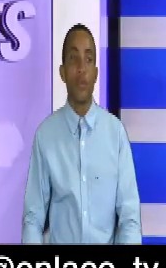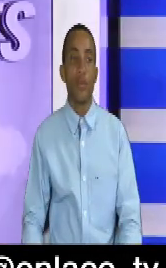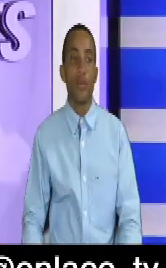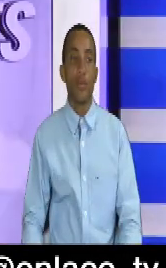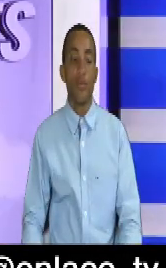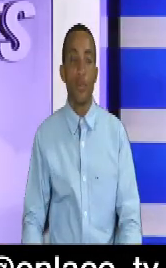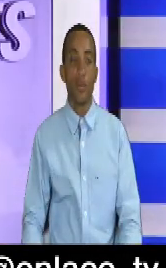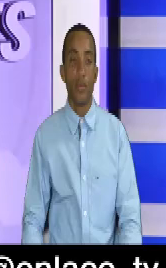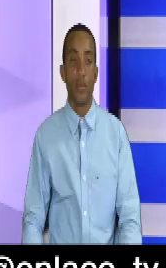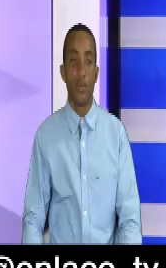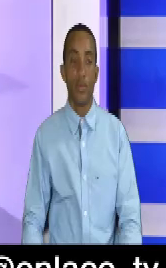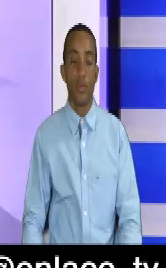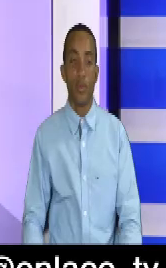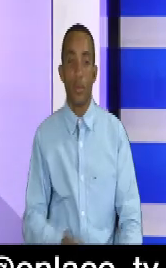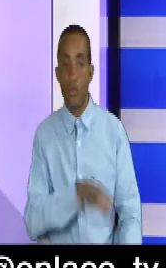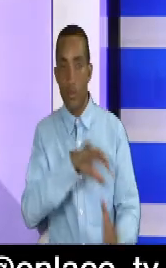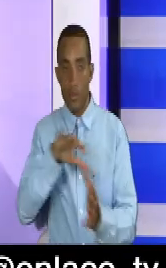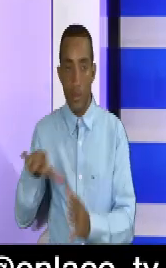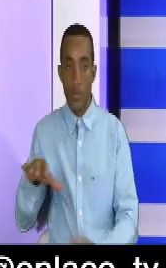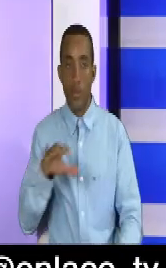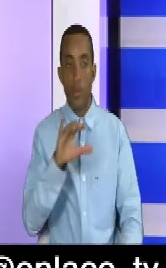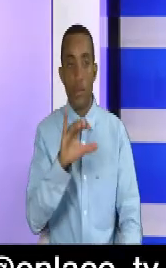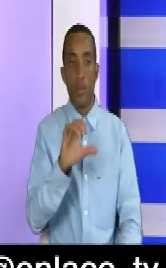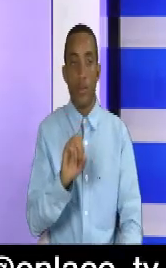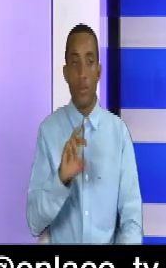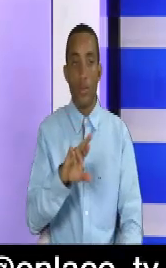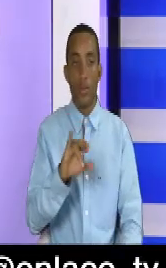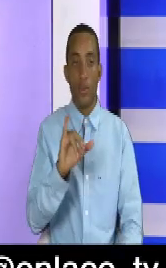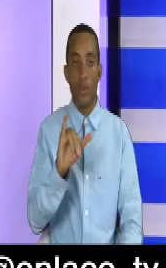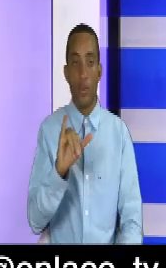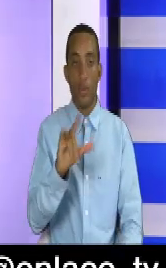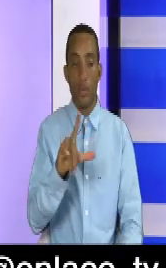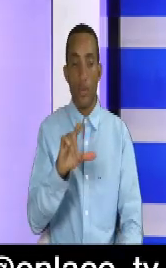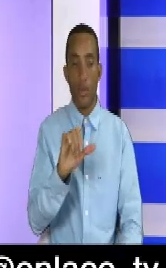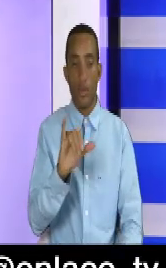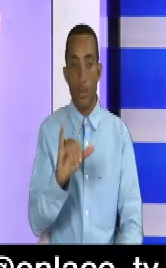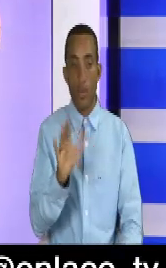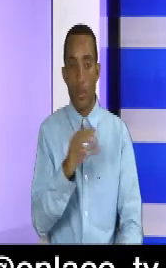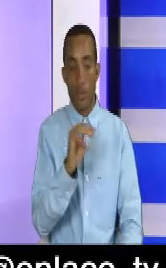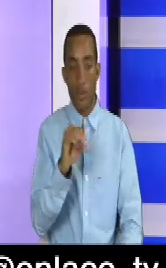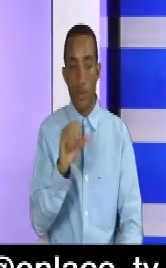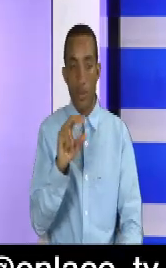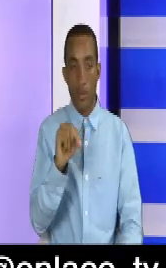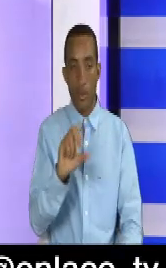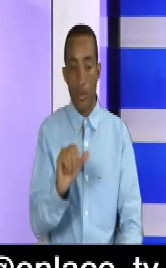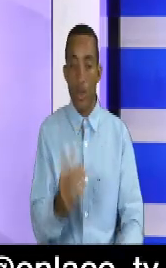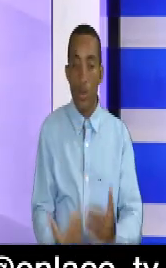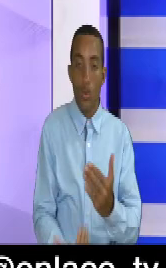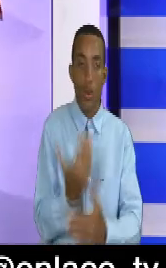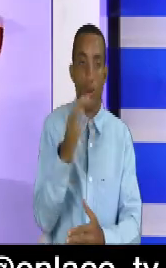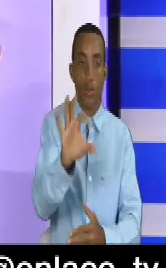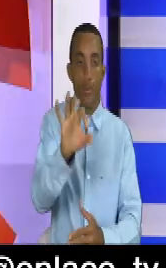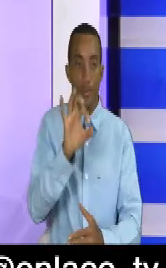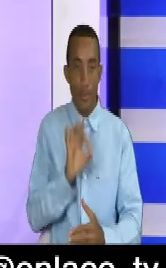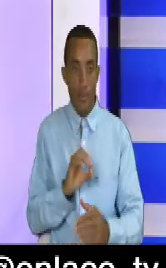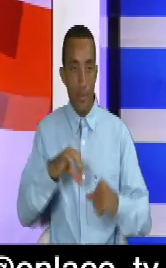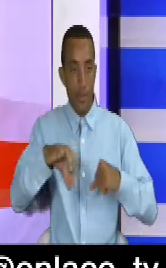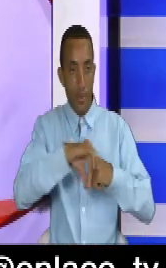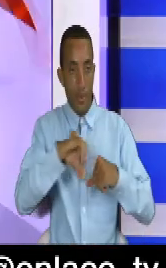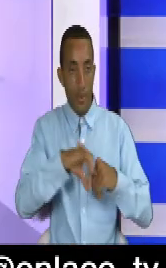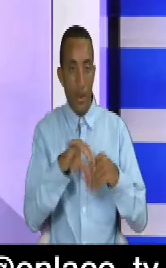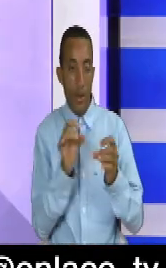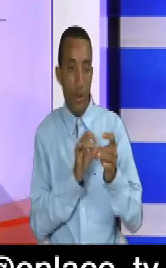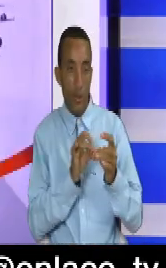Yorley Mena es el nuevo jugador de la Alianza Petrolera. De igual manera, conozcan las informaciones de las modificaciones de la primera fecha